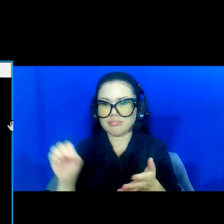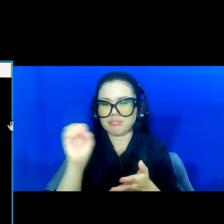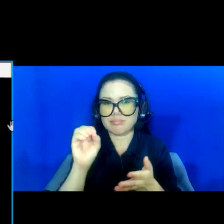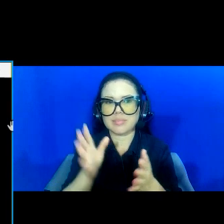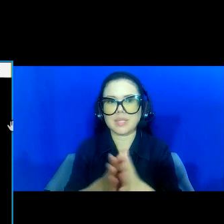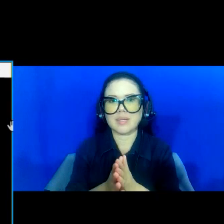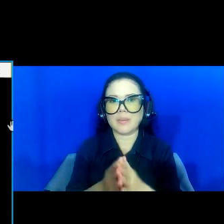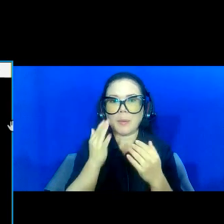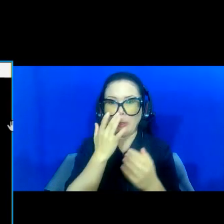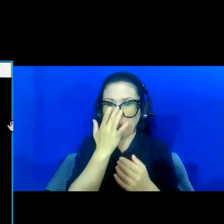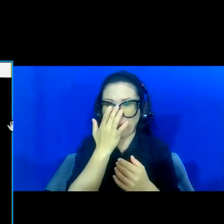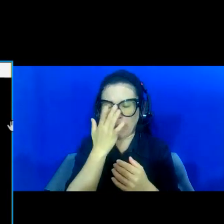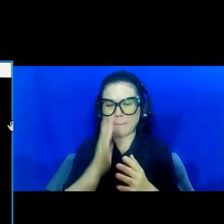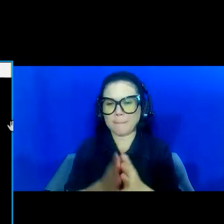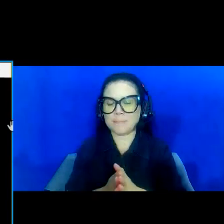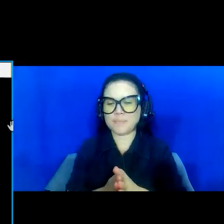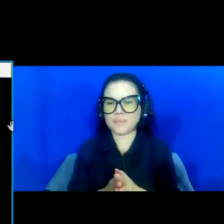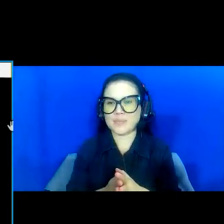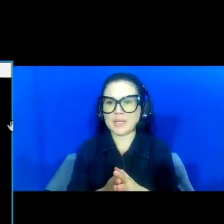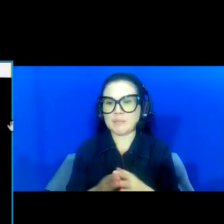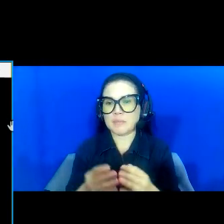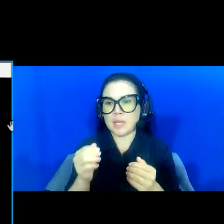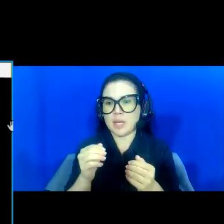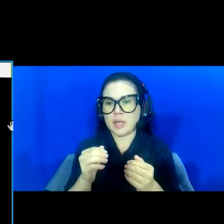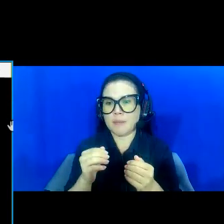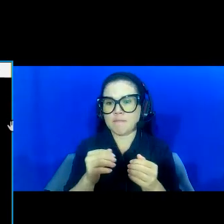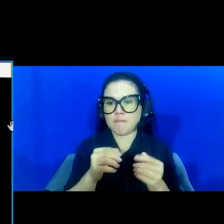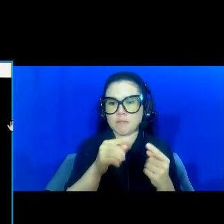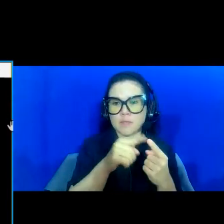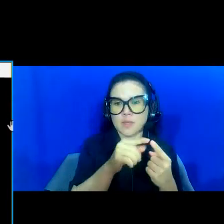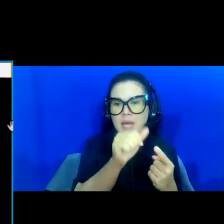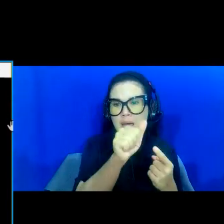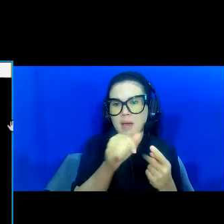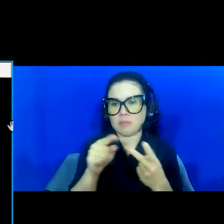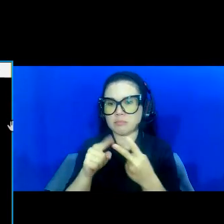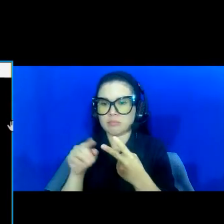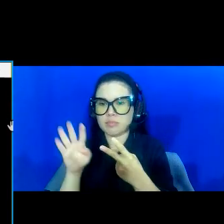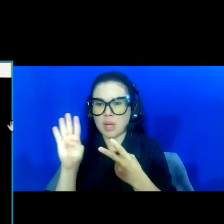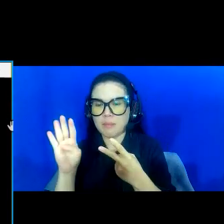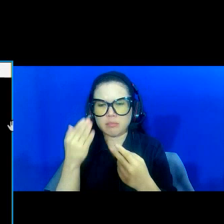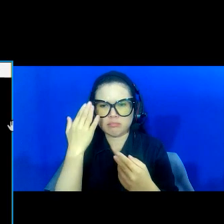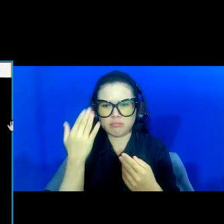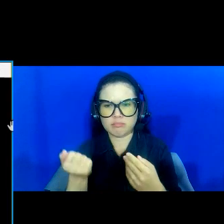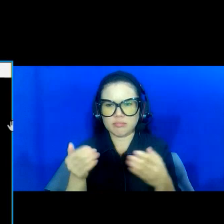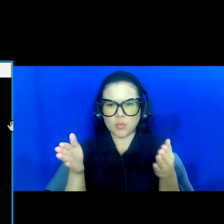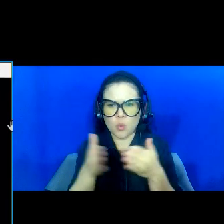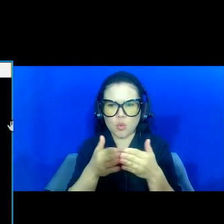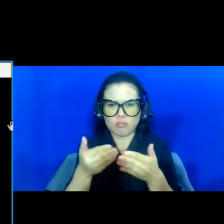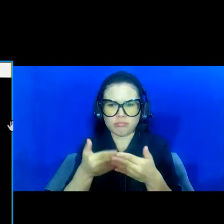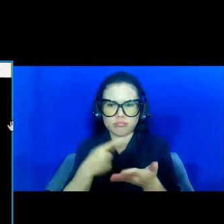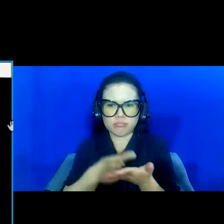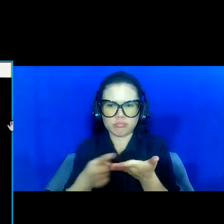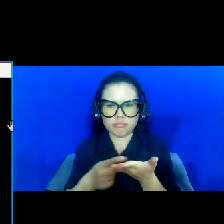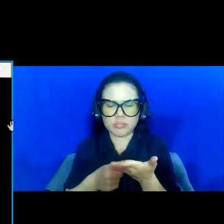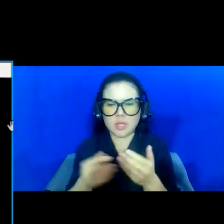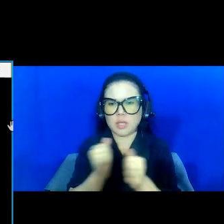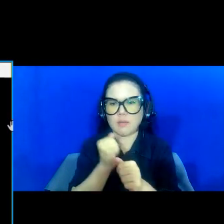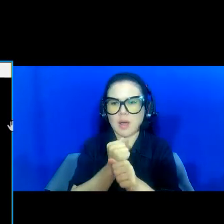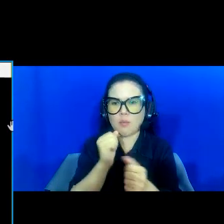tenemos el componente A, que ya mencionado anteriormente, y el componente B? Porque se hicieron unas reuniones. En estas reuniones se trabajaron componentes